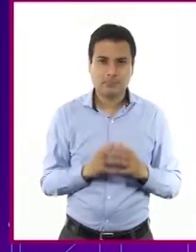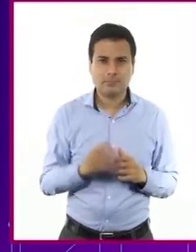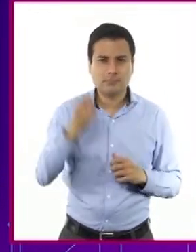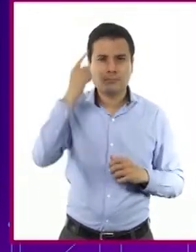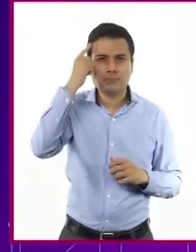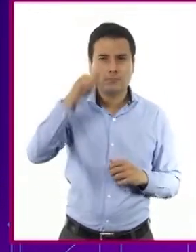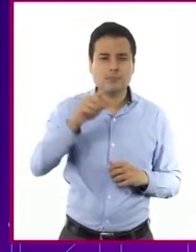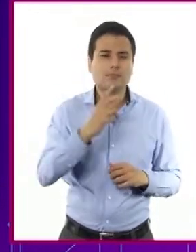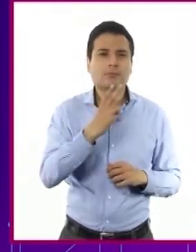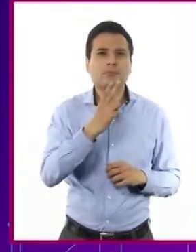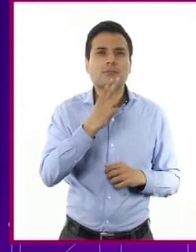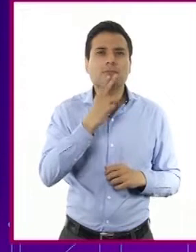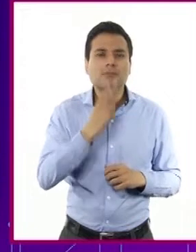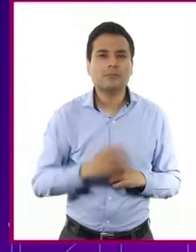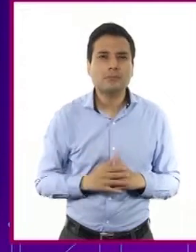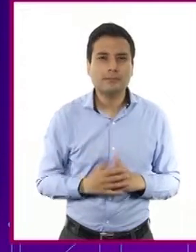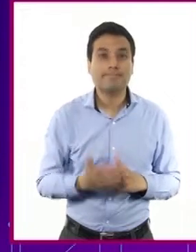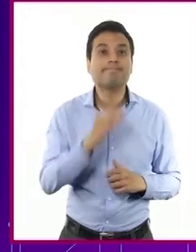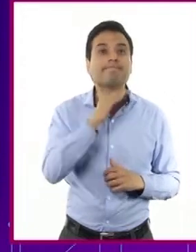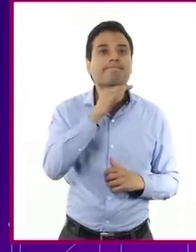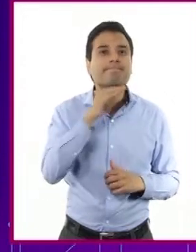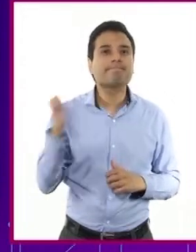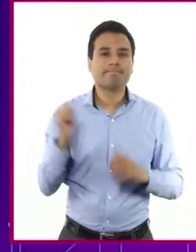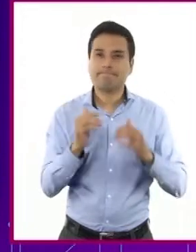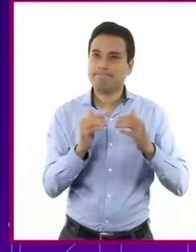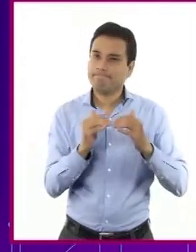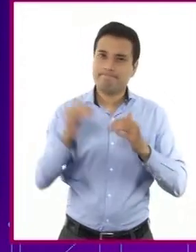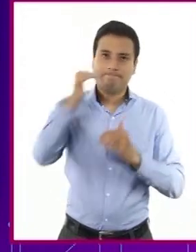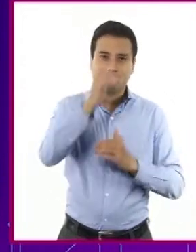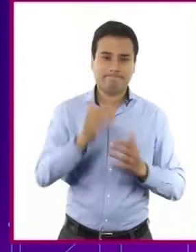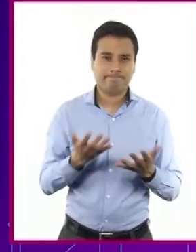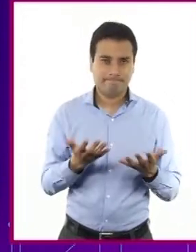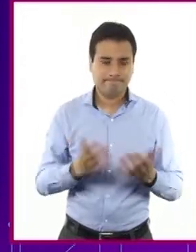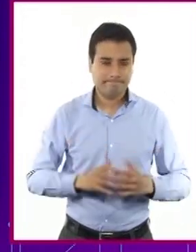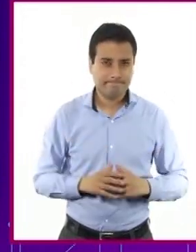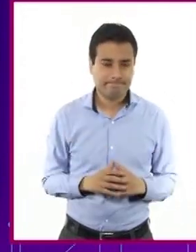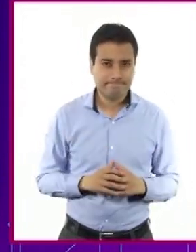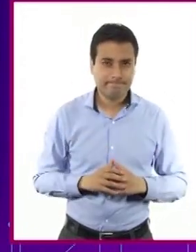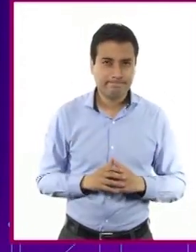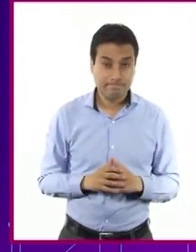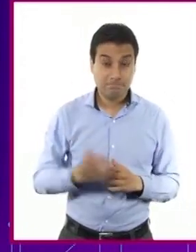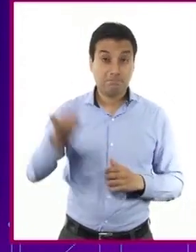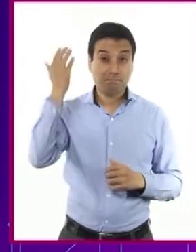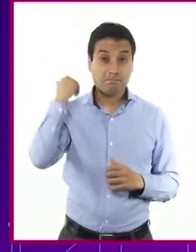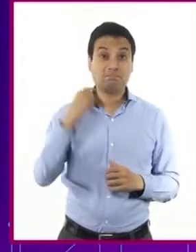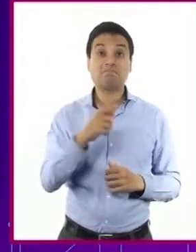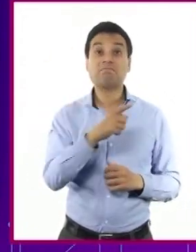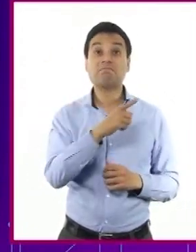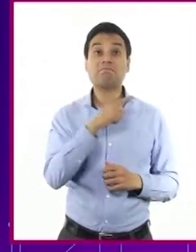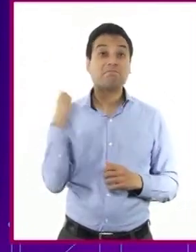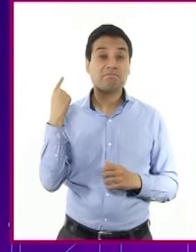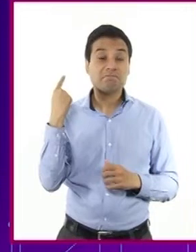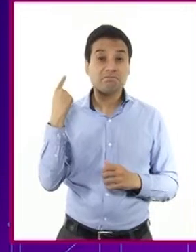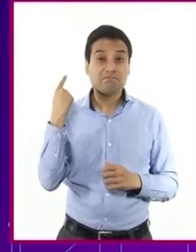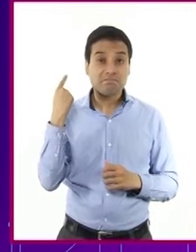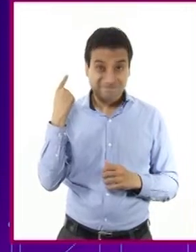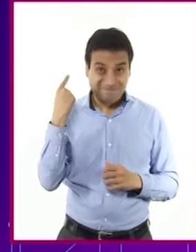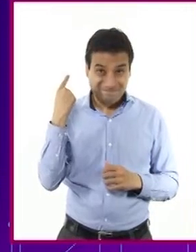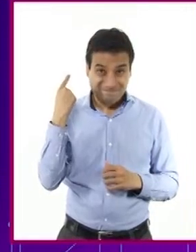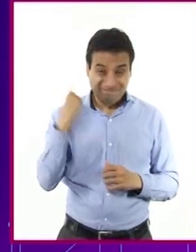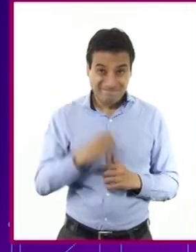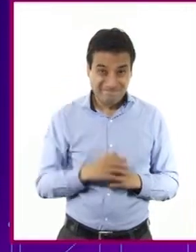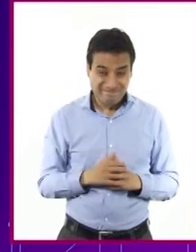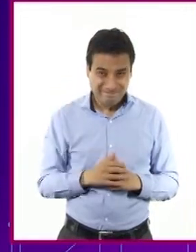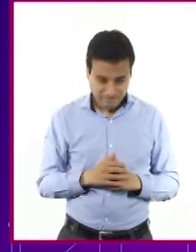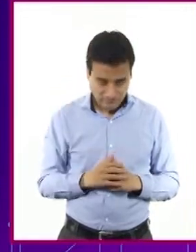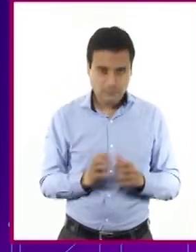reivindicar a los alemanes, para que pasaran de derrotados en